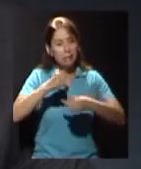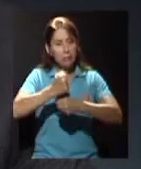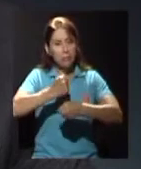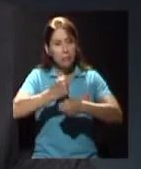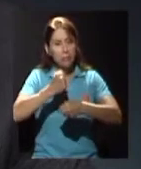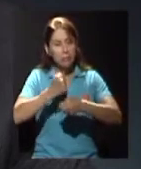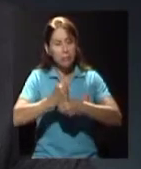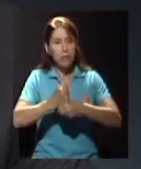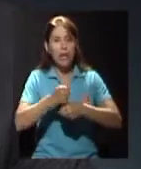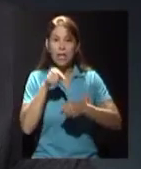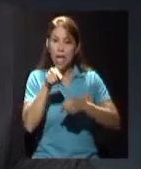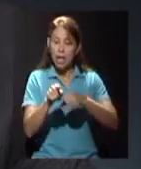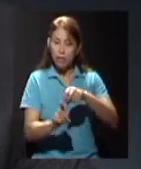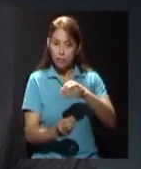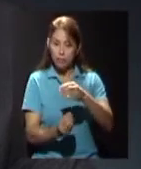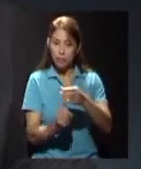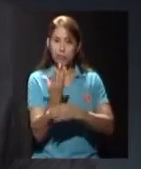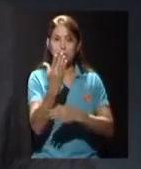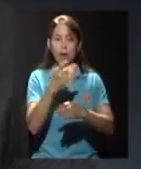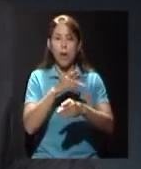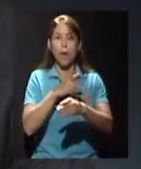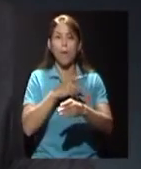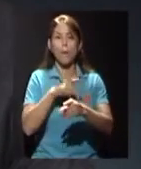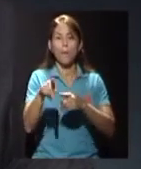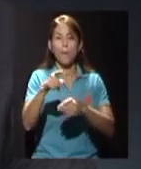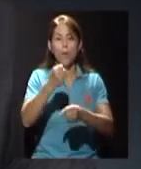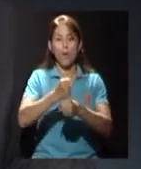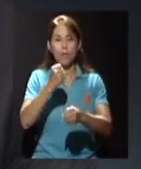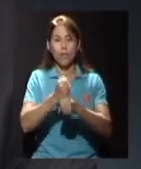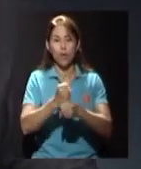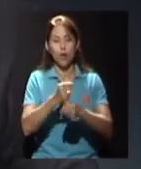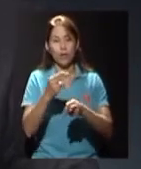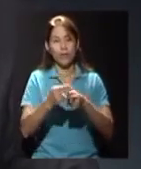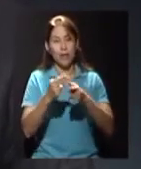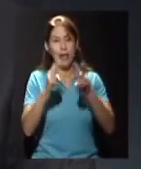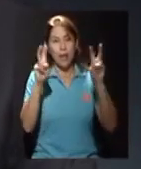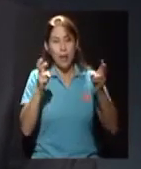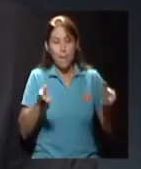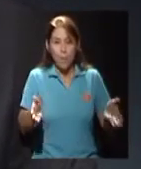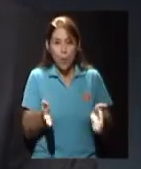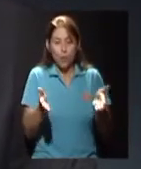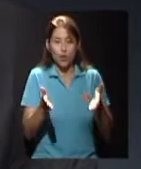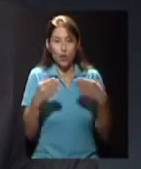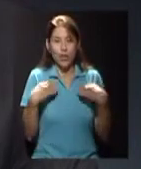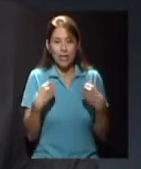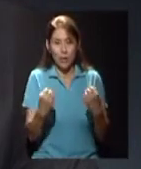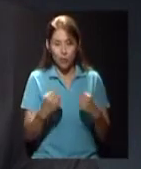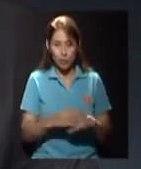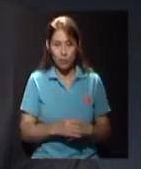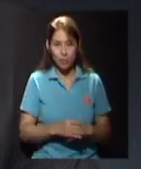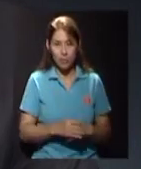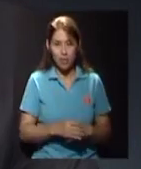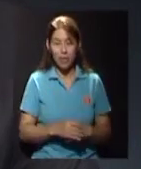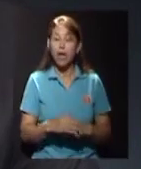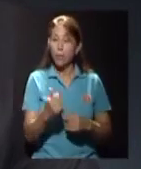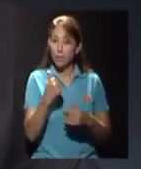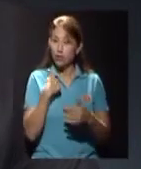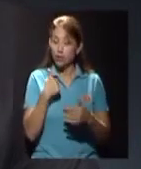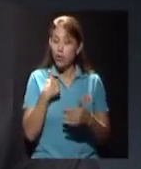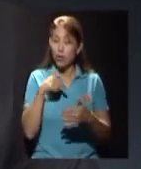profesión de promoción de la salud que es un profesional según estaba estudiando joel